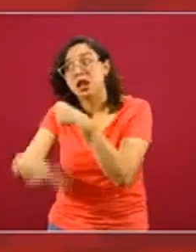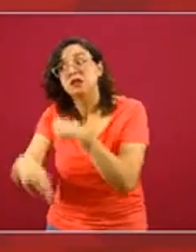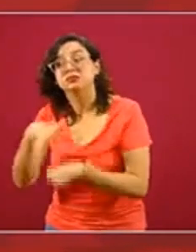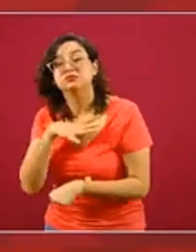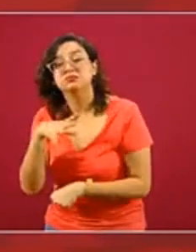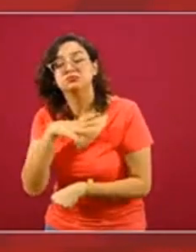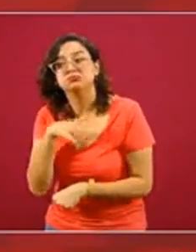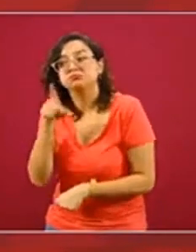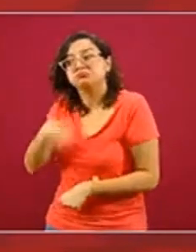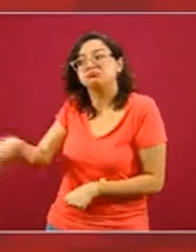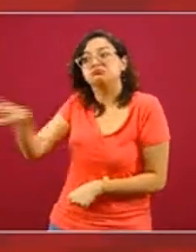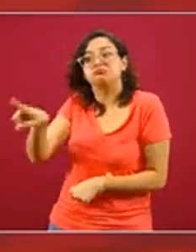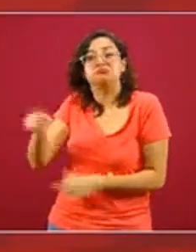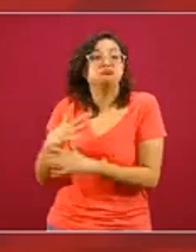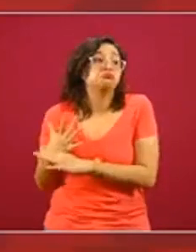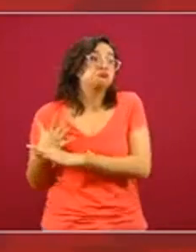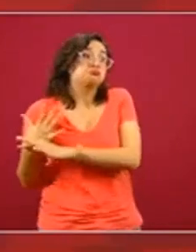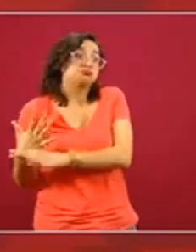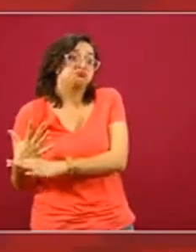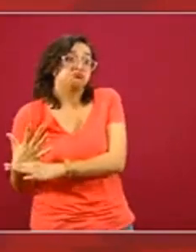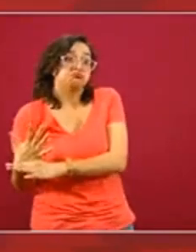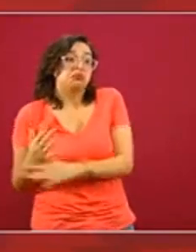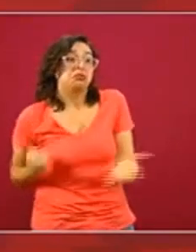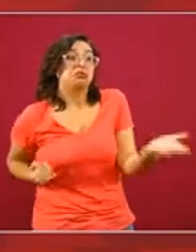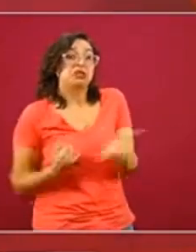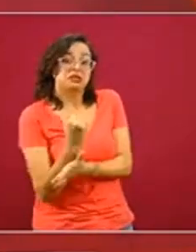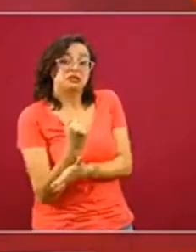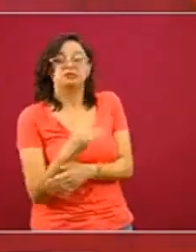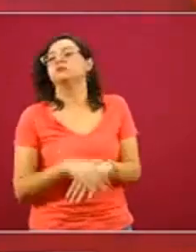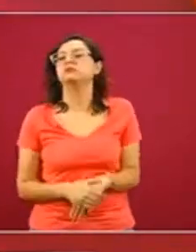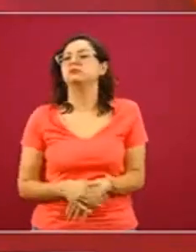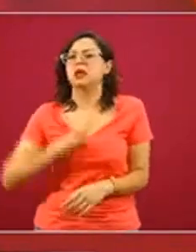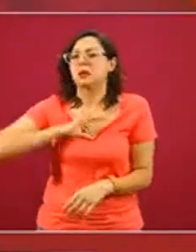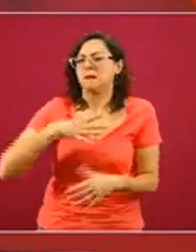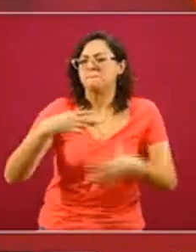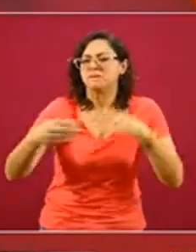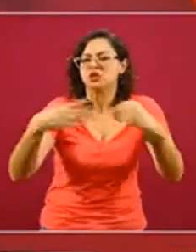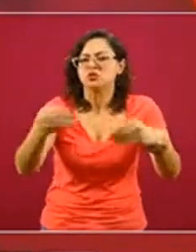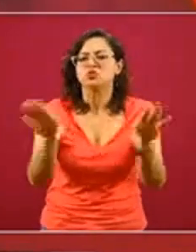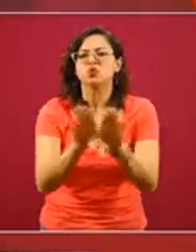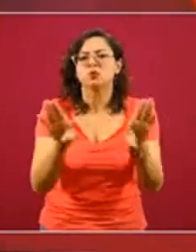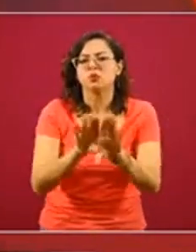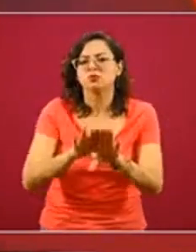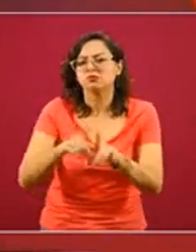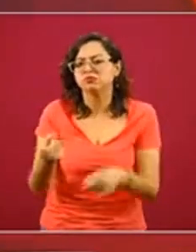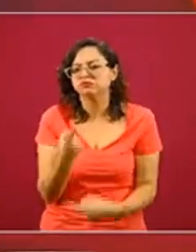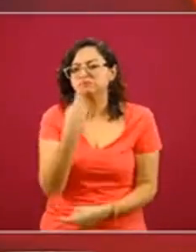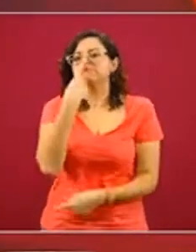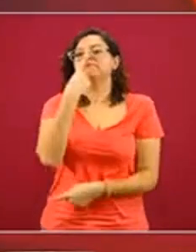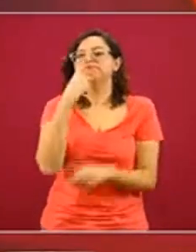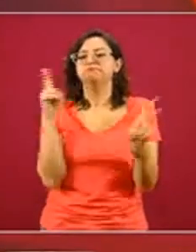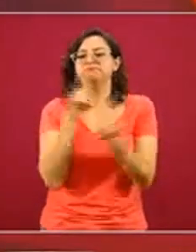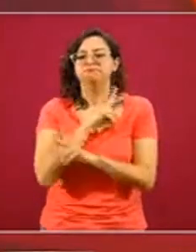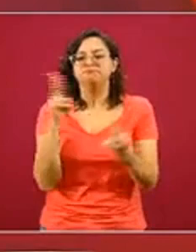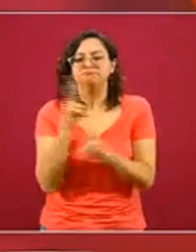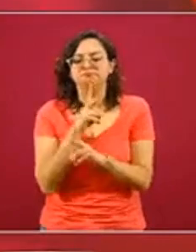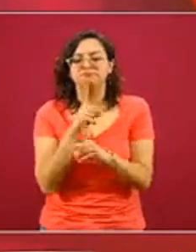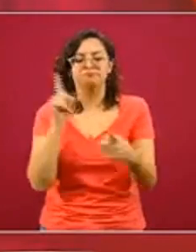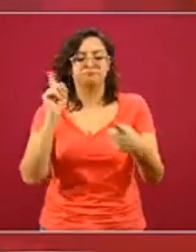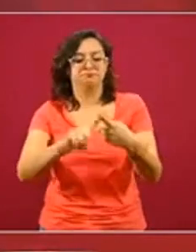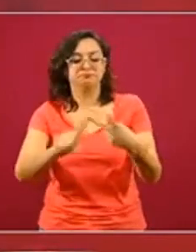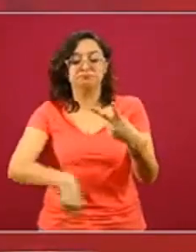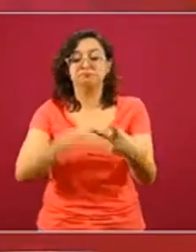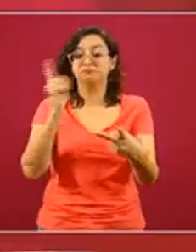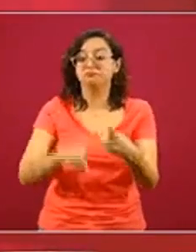¿Cómo se transmite el virus? Por vía respiratoria. ¿Cuáles son las medidas de prevención principales? Mantenernos fuera del espacio